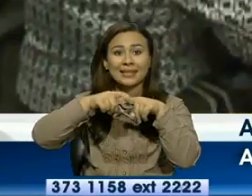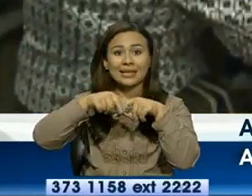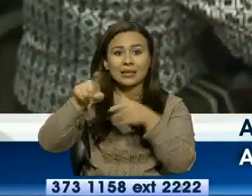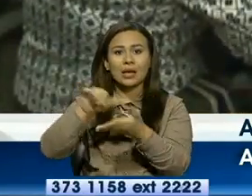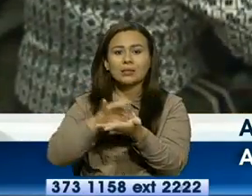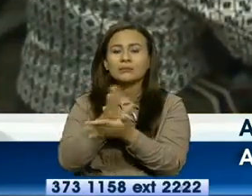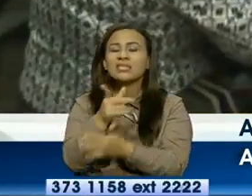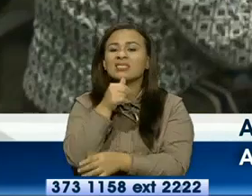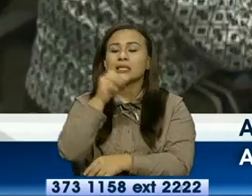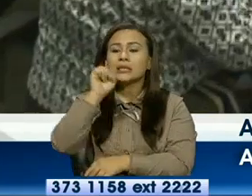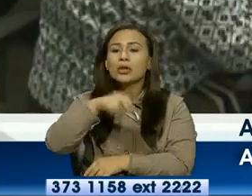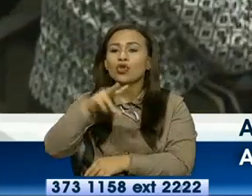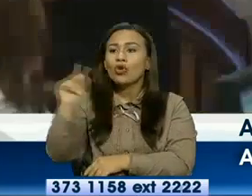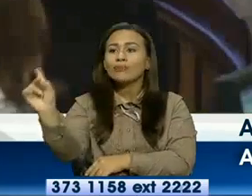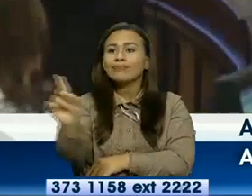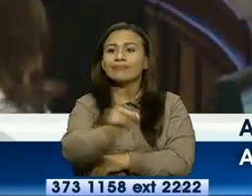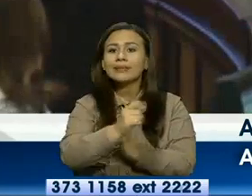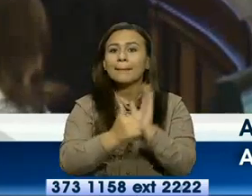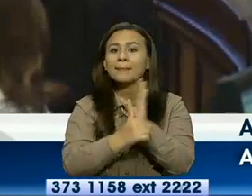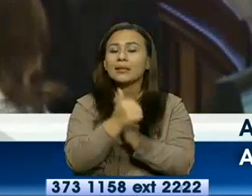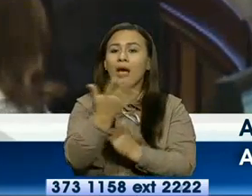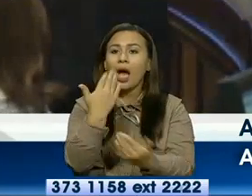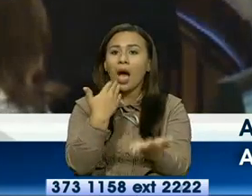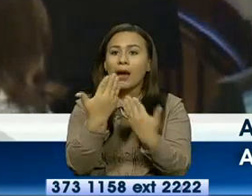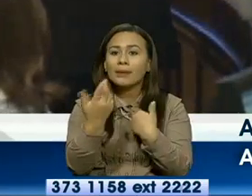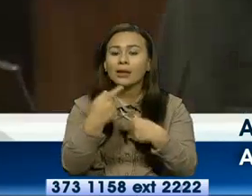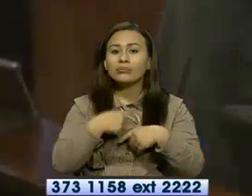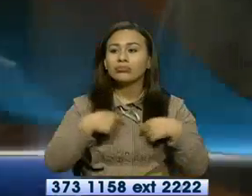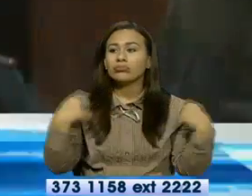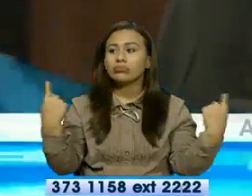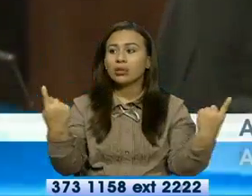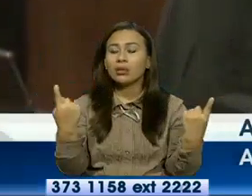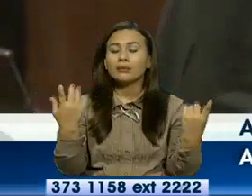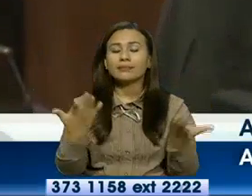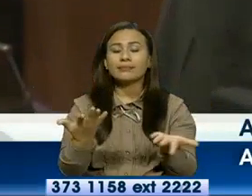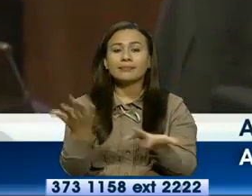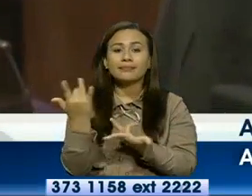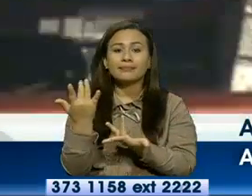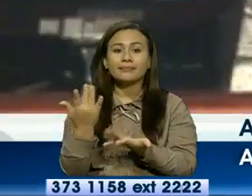concretar la comparecencia de los ministros y del alto mando. Informó Javier Gallo.